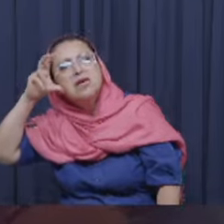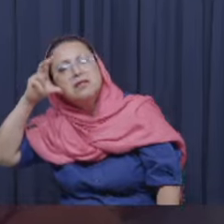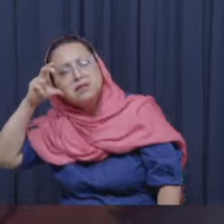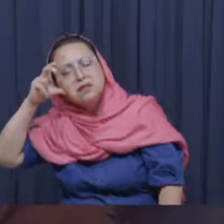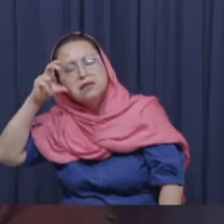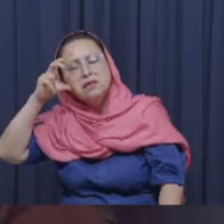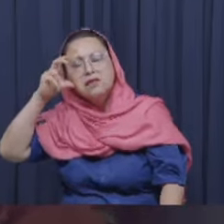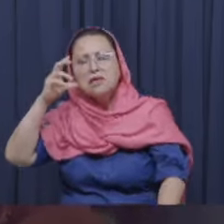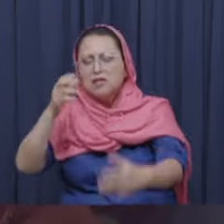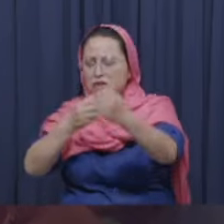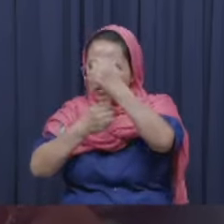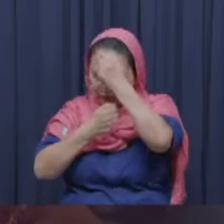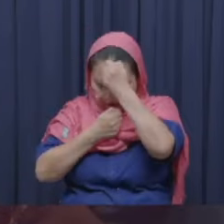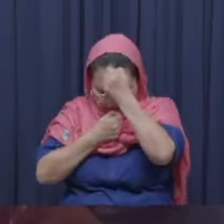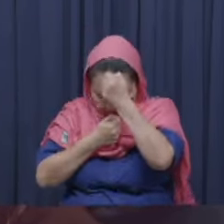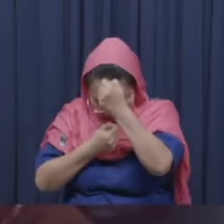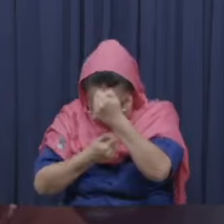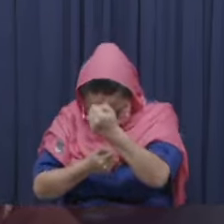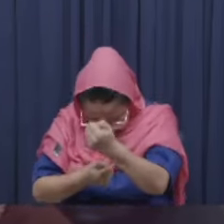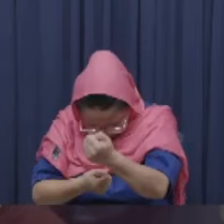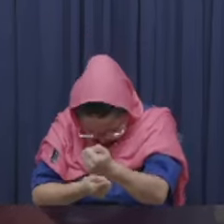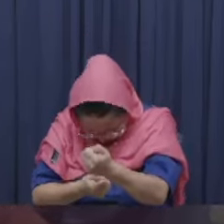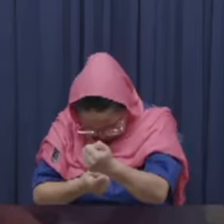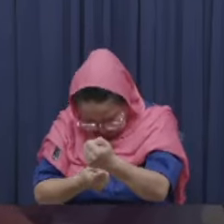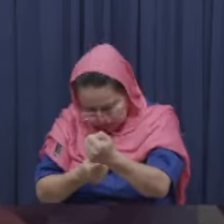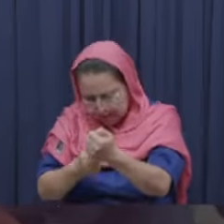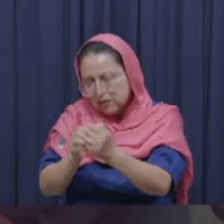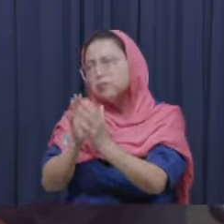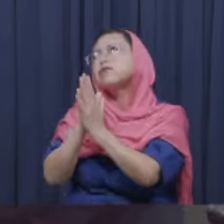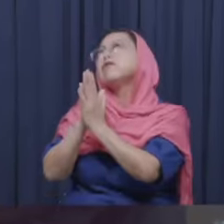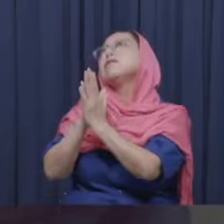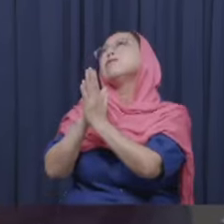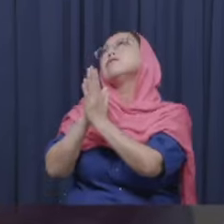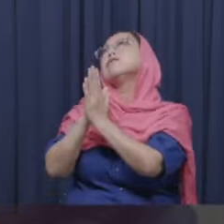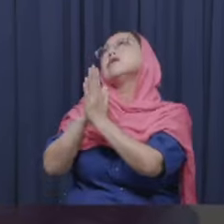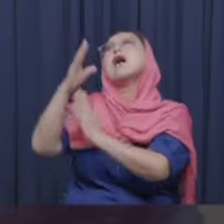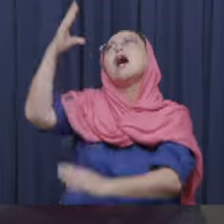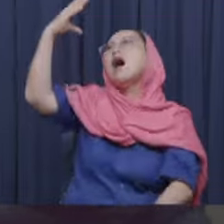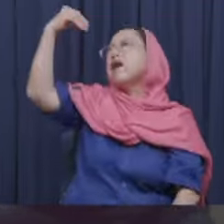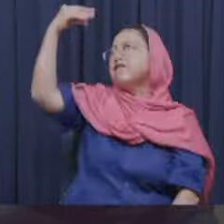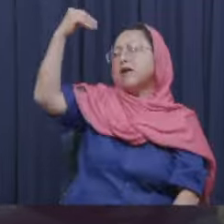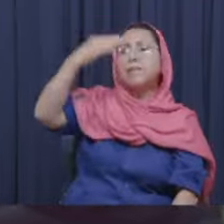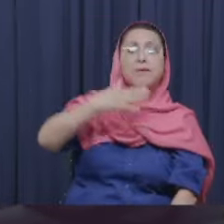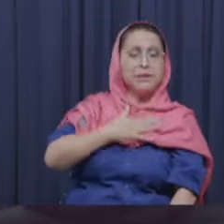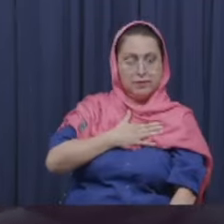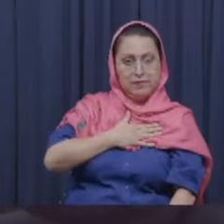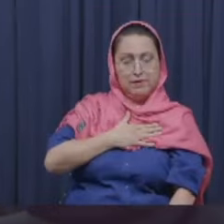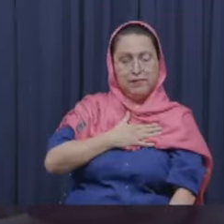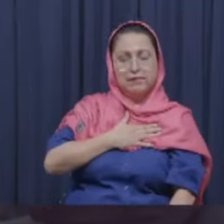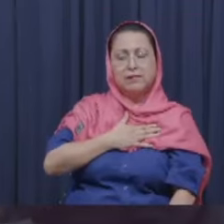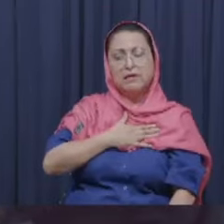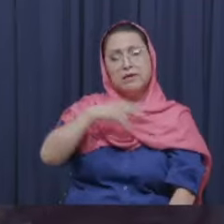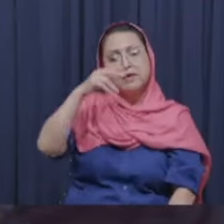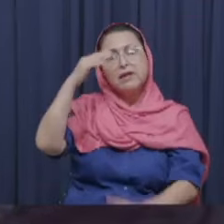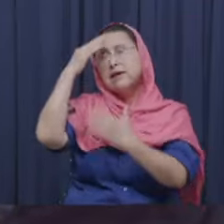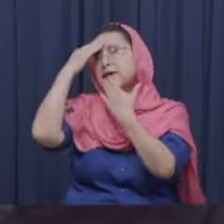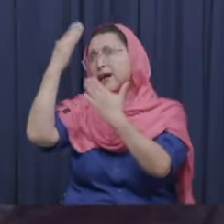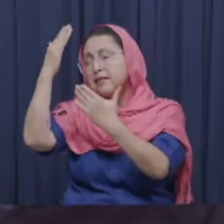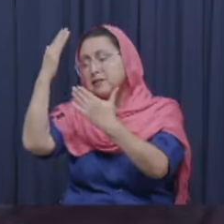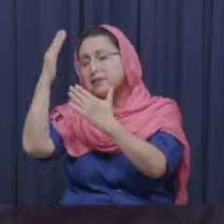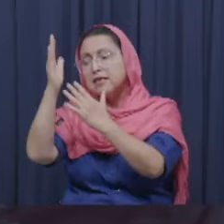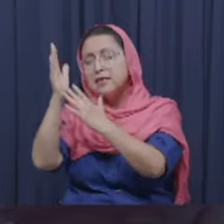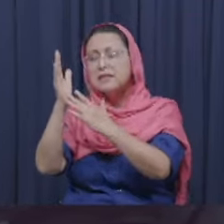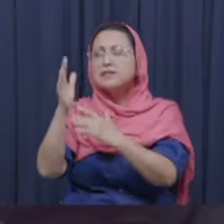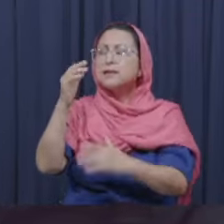obedecerte. Ayúdanos hoy, Señor, por favor, hablándonos. Gracias, Padre. Gracias, Hijo